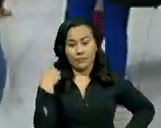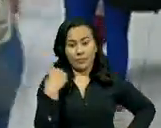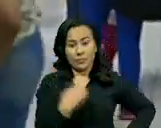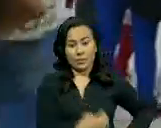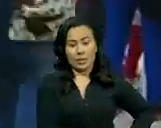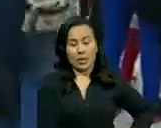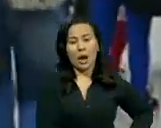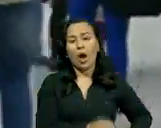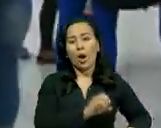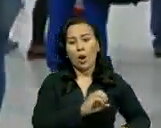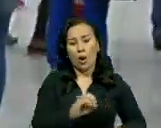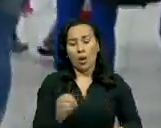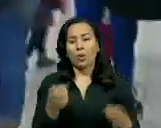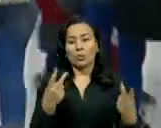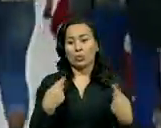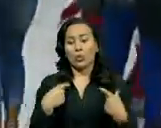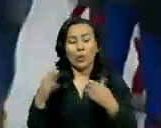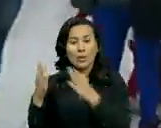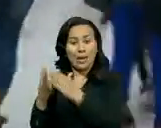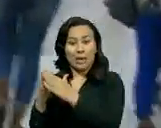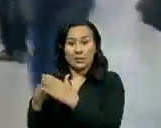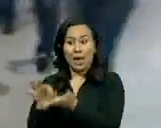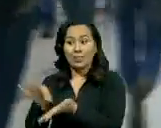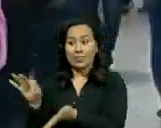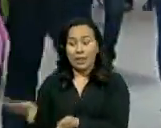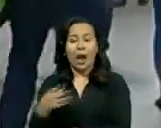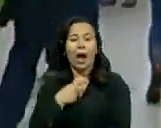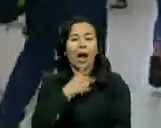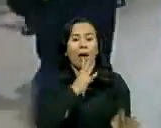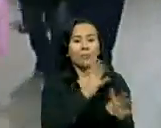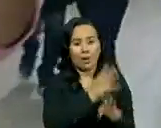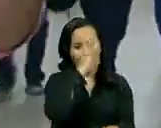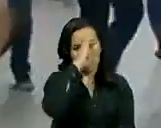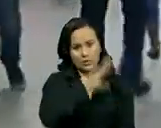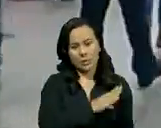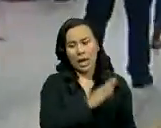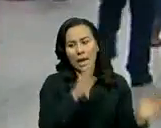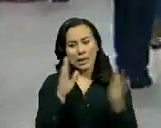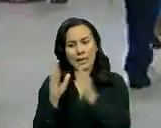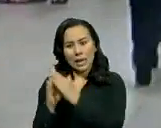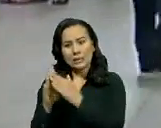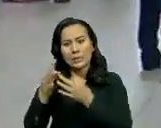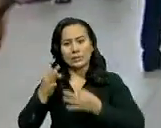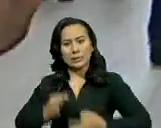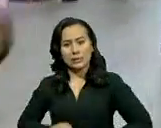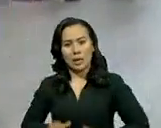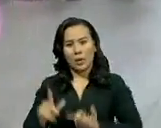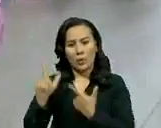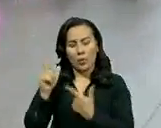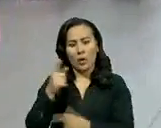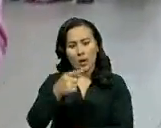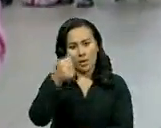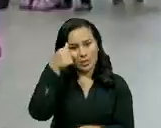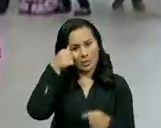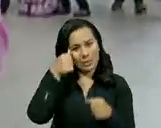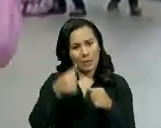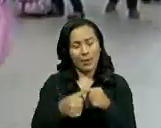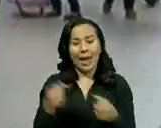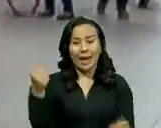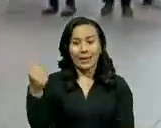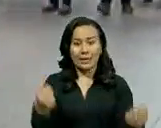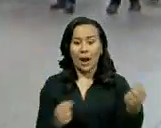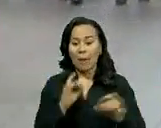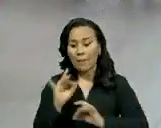por Casa Segura, que es uno de los planes de la Policía Nacional, y asimismo tiene que tener el vehículo en